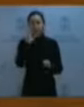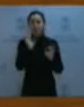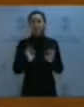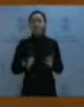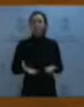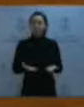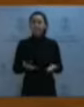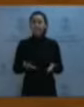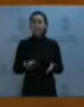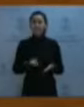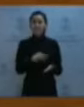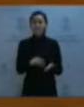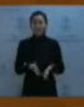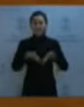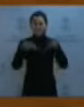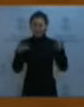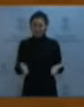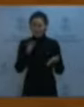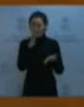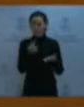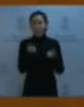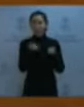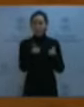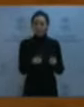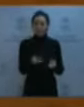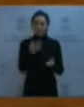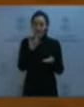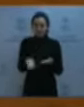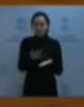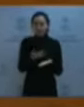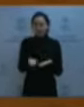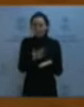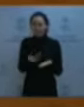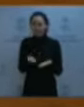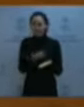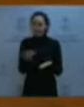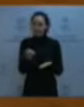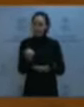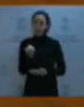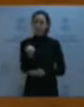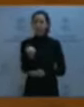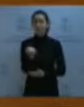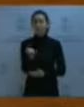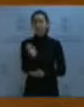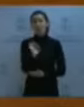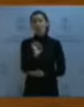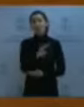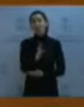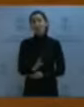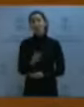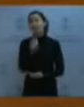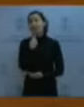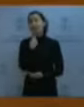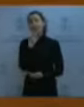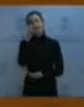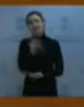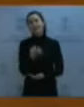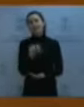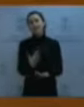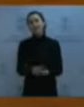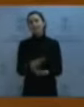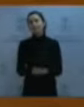o están soportados por números, por capítulos presupuestarios, o seguramente lo que se está diciendo es que no se van a llevar a la